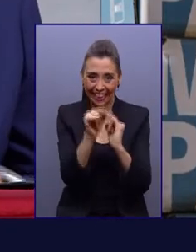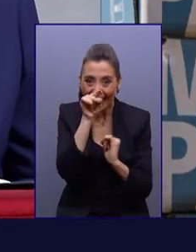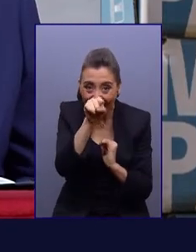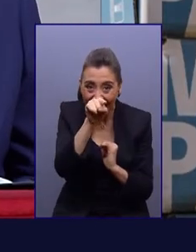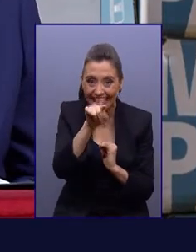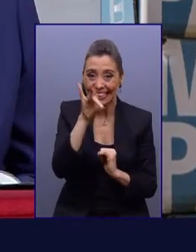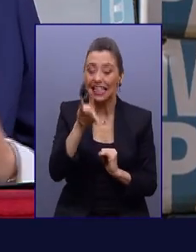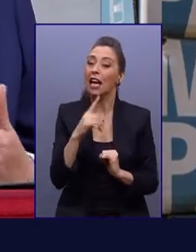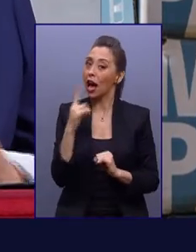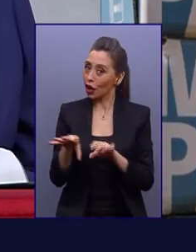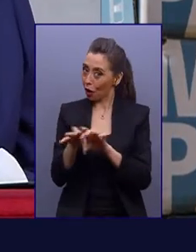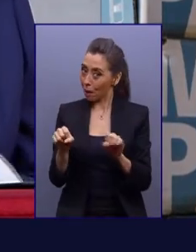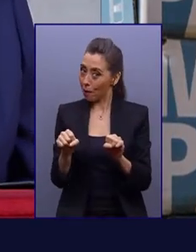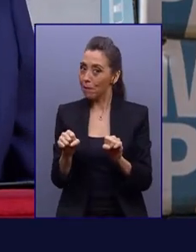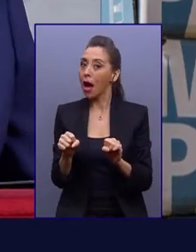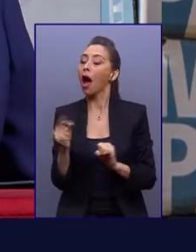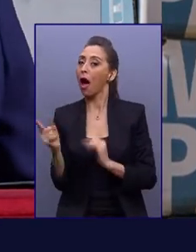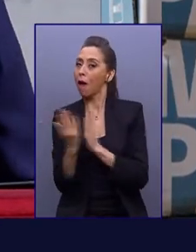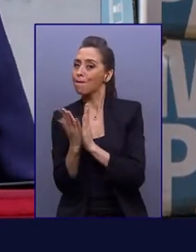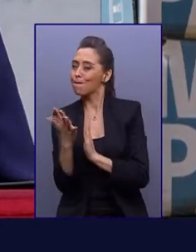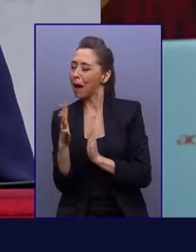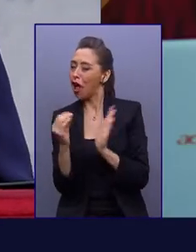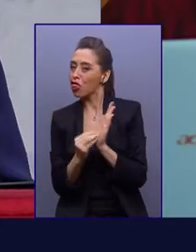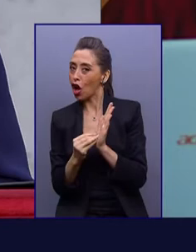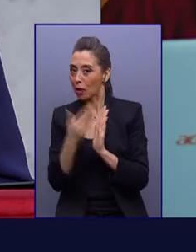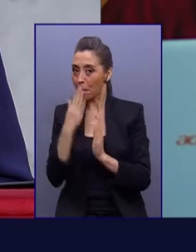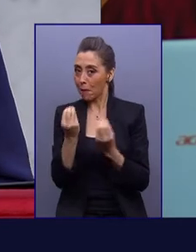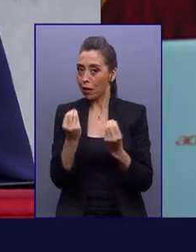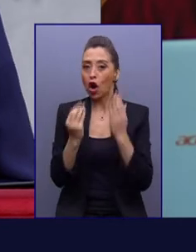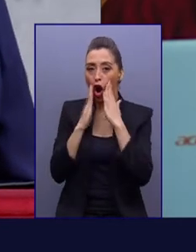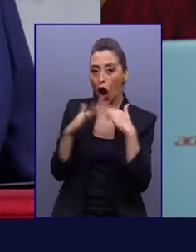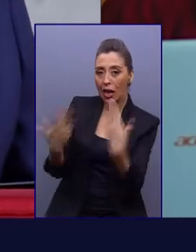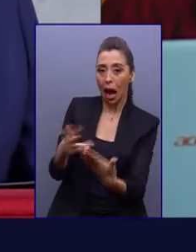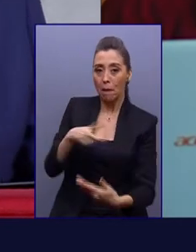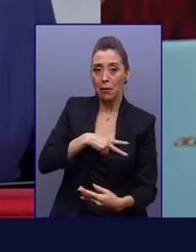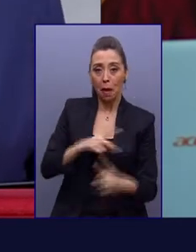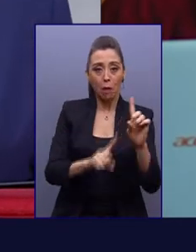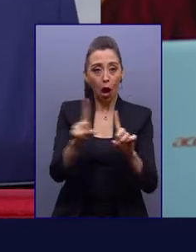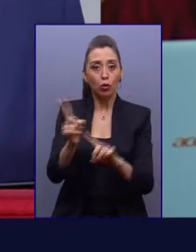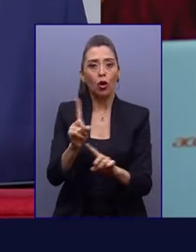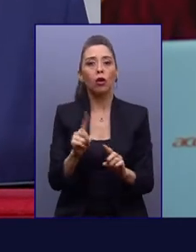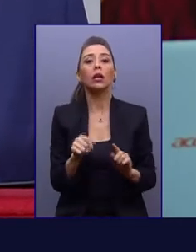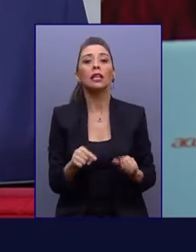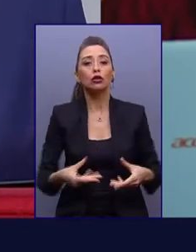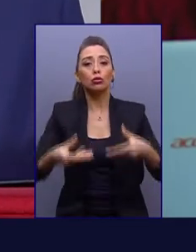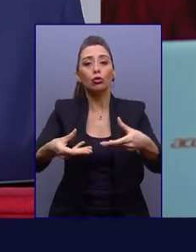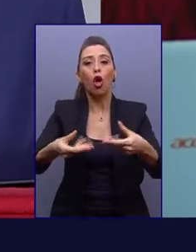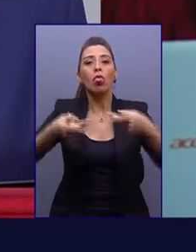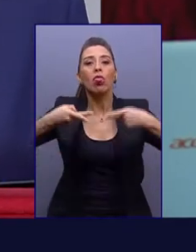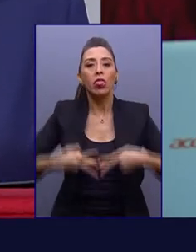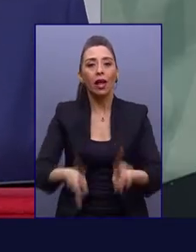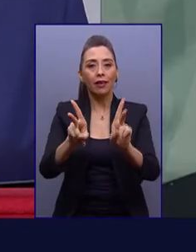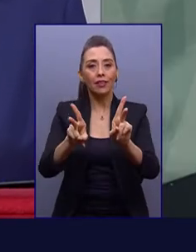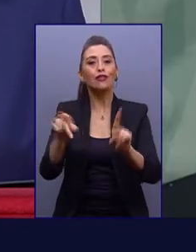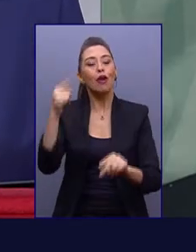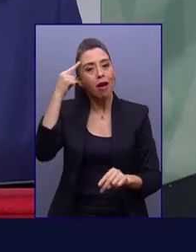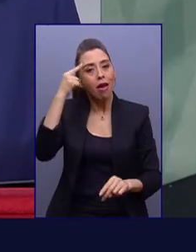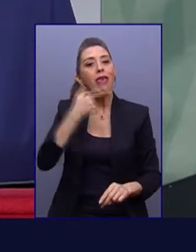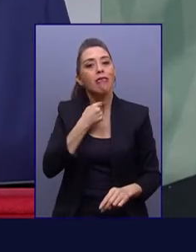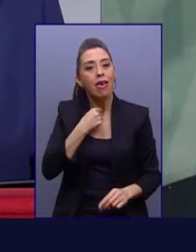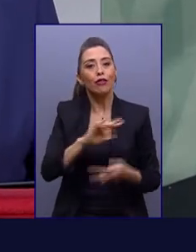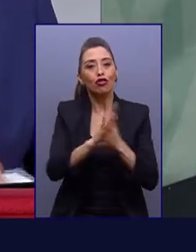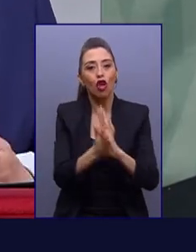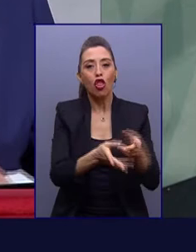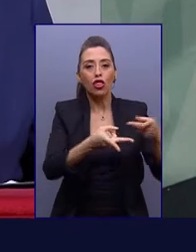se comprometió además a mejorar sus notas. No es un regalo o un premio para alguno, es un derecho. Y esa es la lógica que queremos, que todos